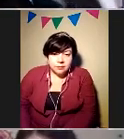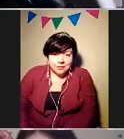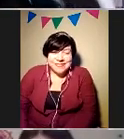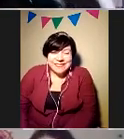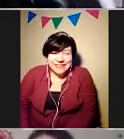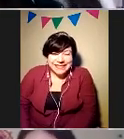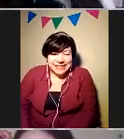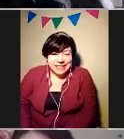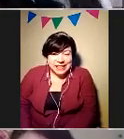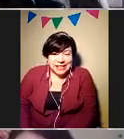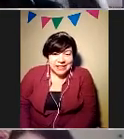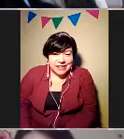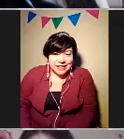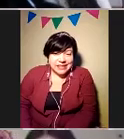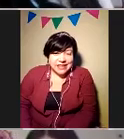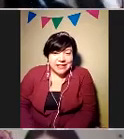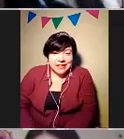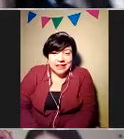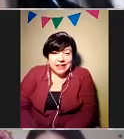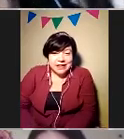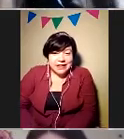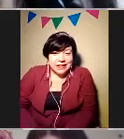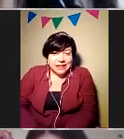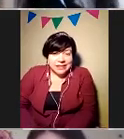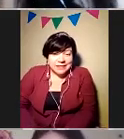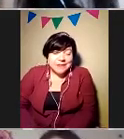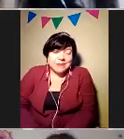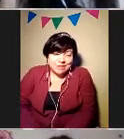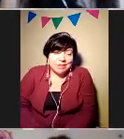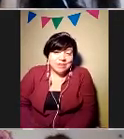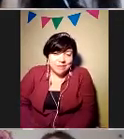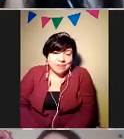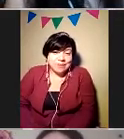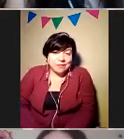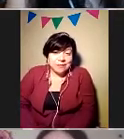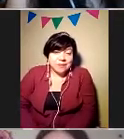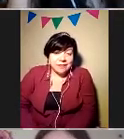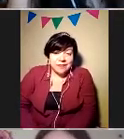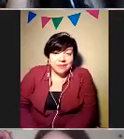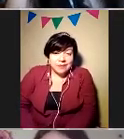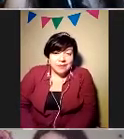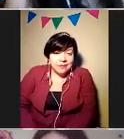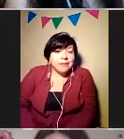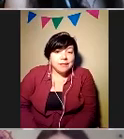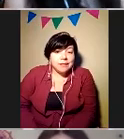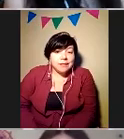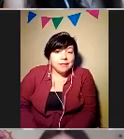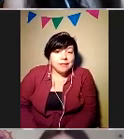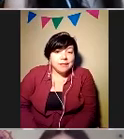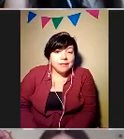en Falabella, en retail, porque es el trabajo que le salió en pandemia, entonces igual como que ese trabajador no tiene la culpa, él tiene